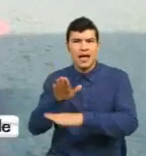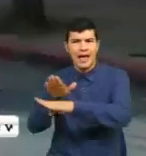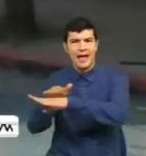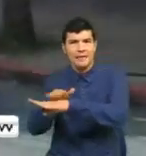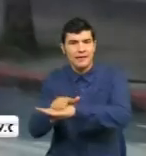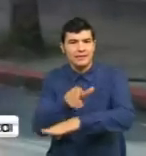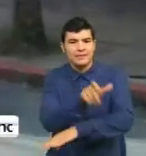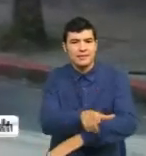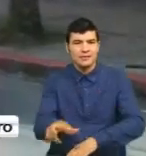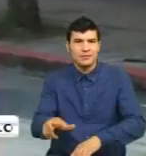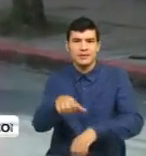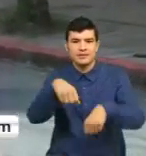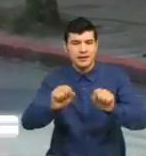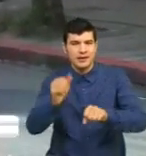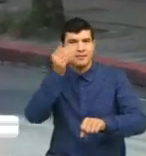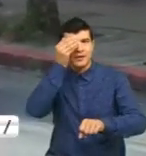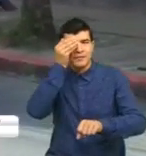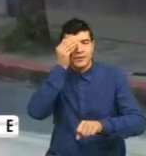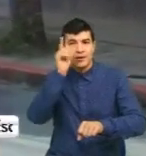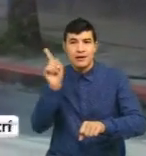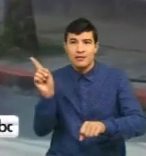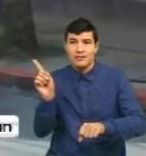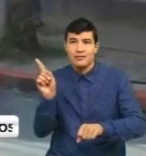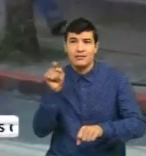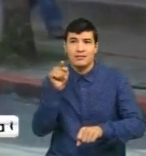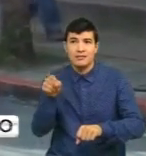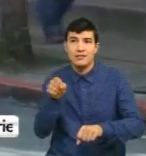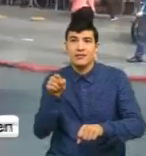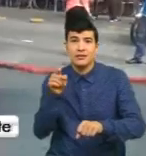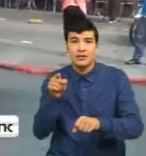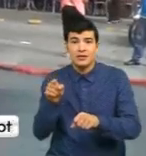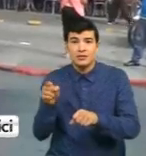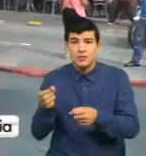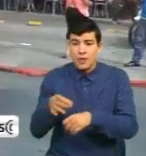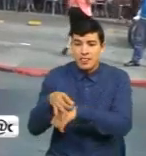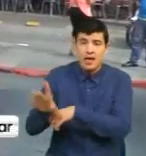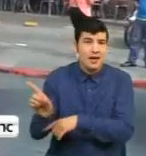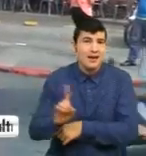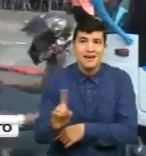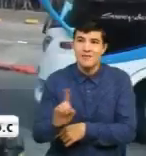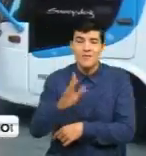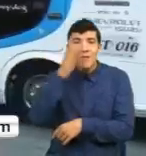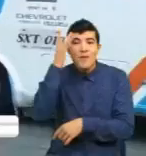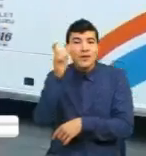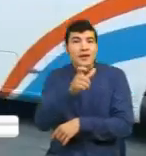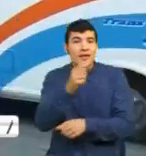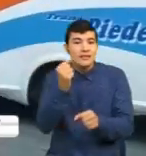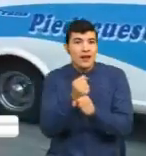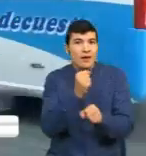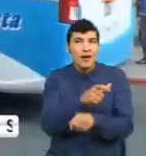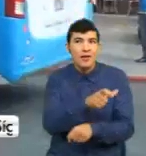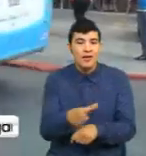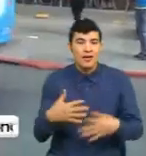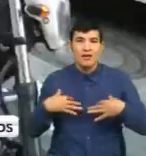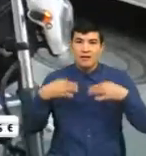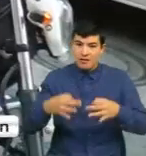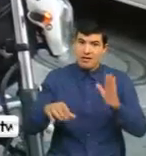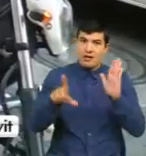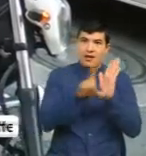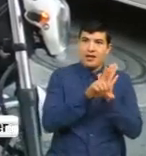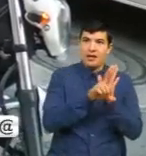advertirle a los llamados piratas que no serán considerados con la actividad que han venido ejerciendo, ya que los trabajadores formales, quienes tienen los papeles al